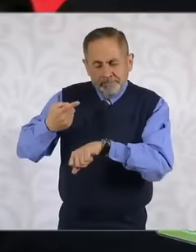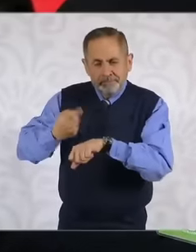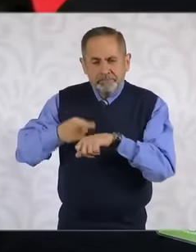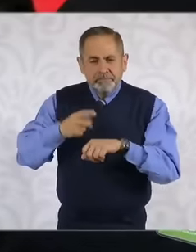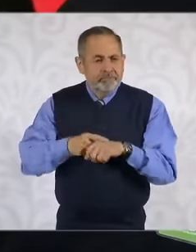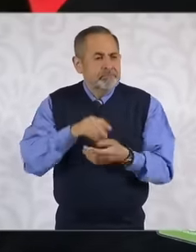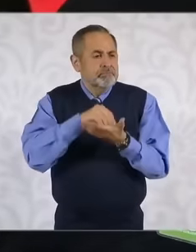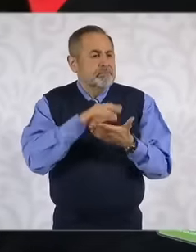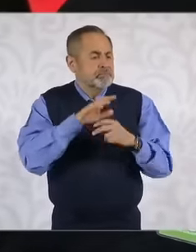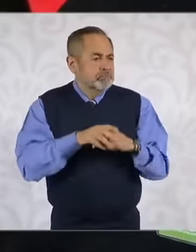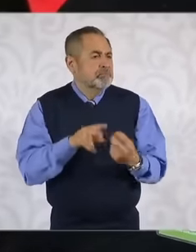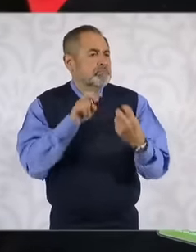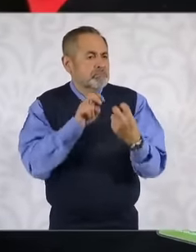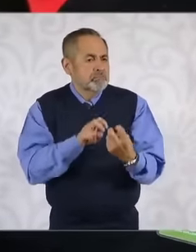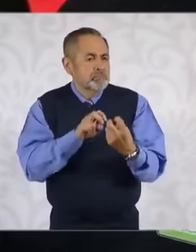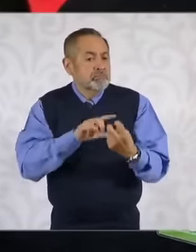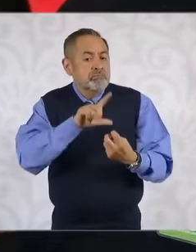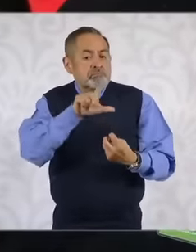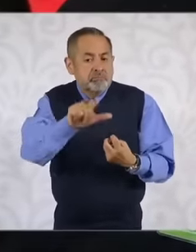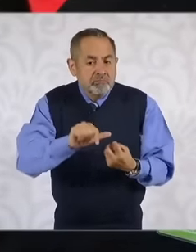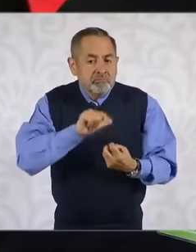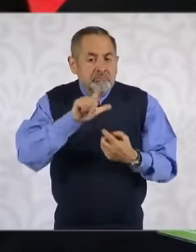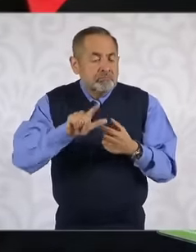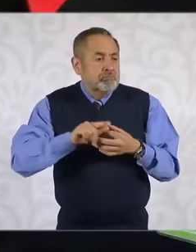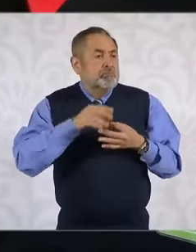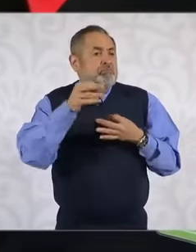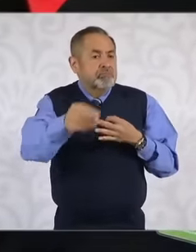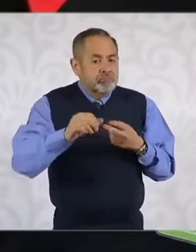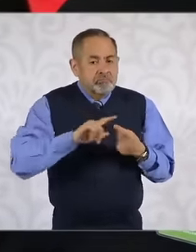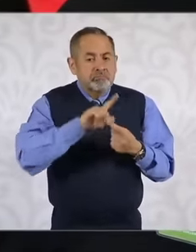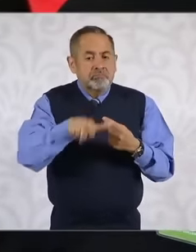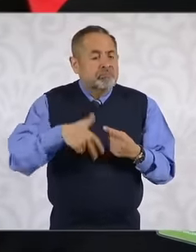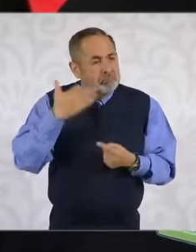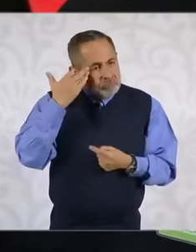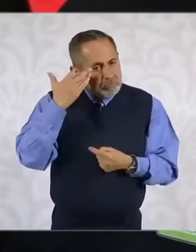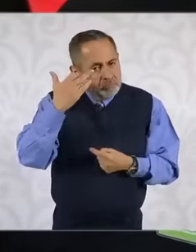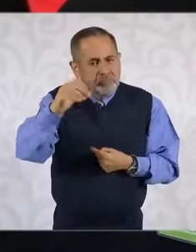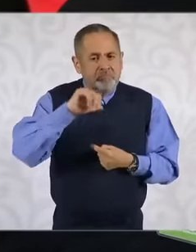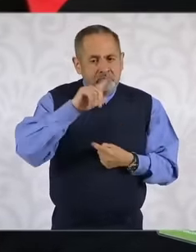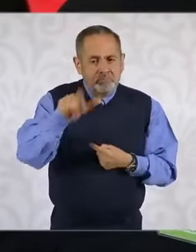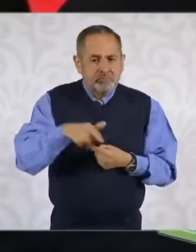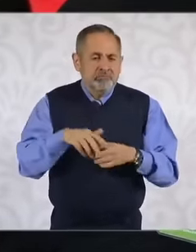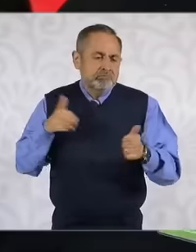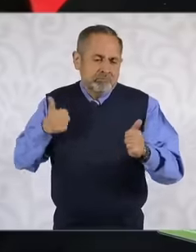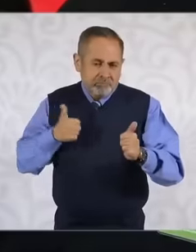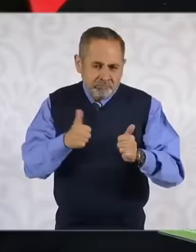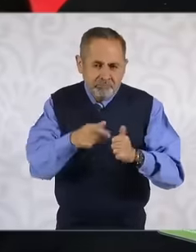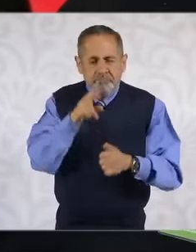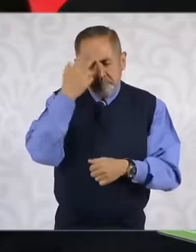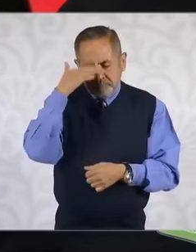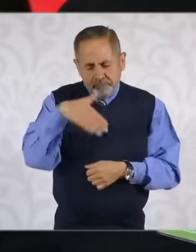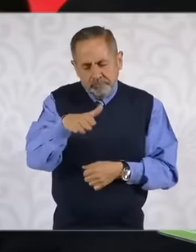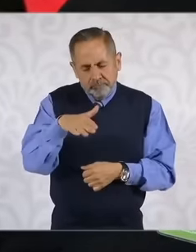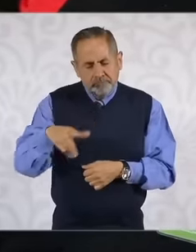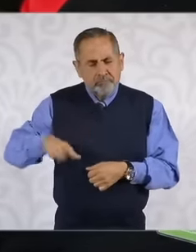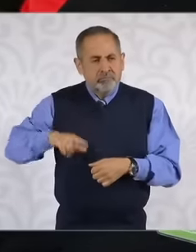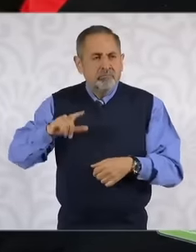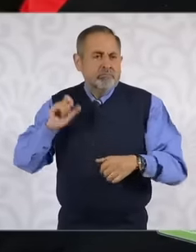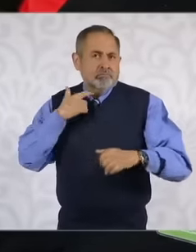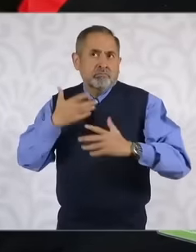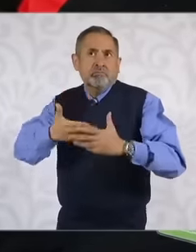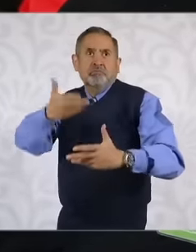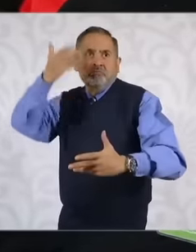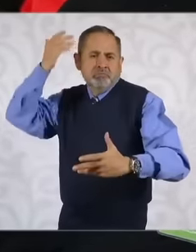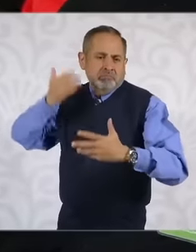ágiles. Se ha dado un déficit. Este déficit obviamente se viene arrastrando, pues sí, de gobiernos anteriores y obviamente se